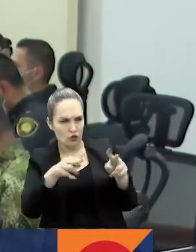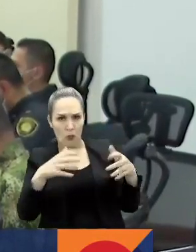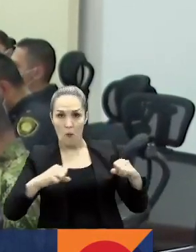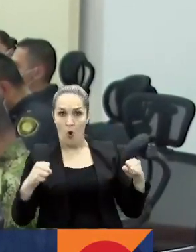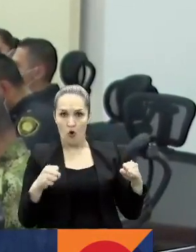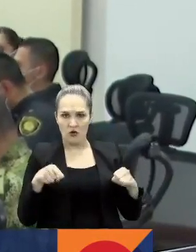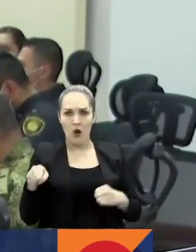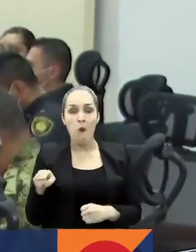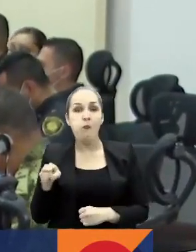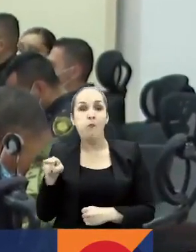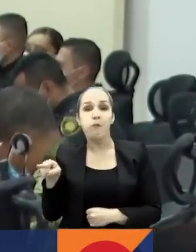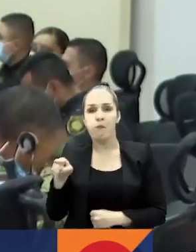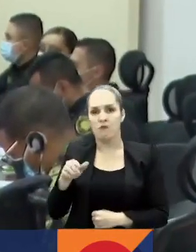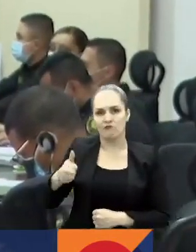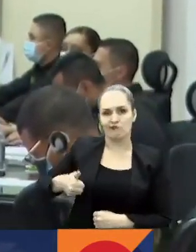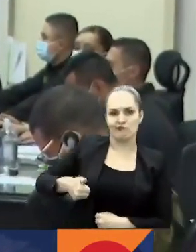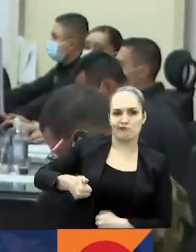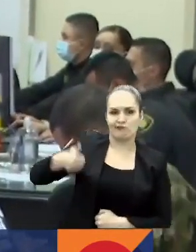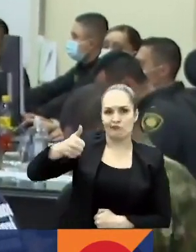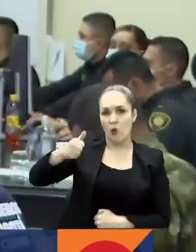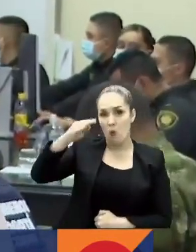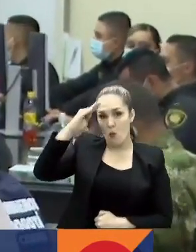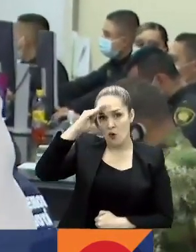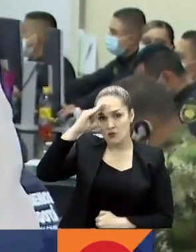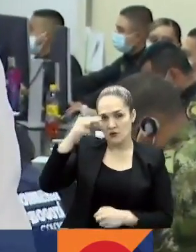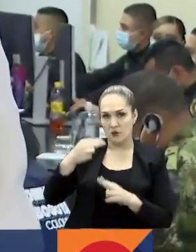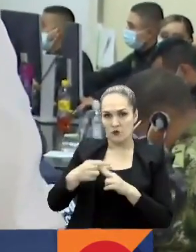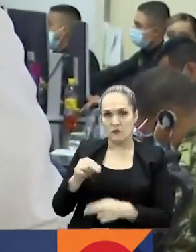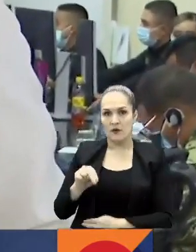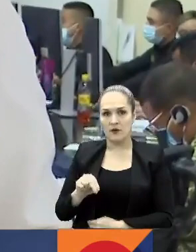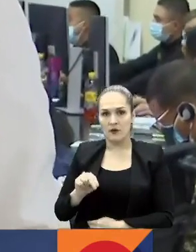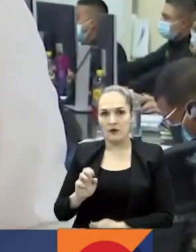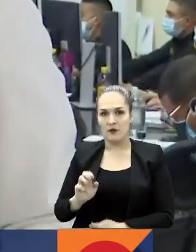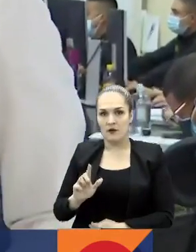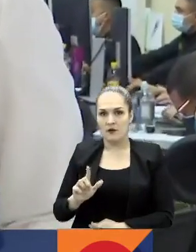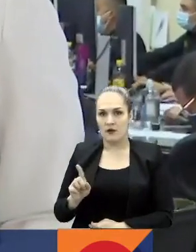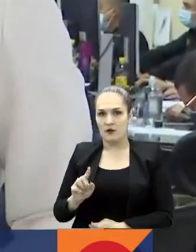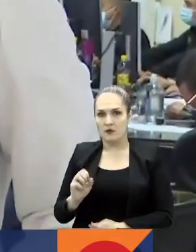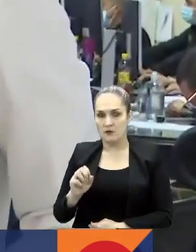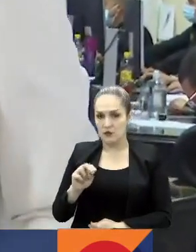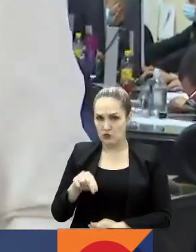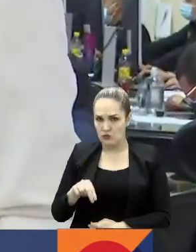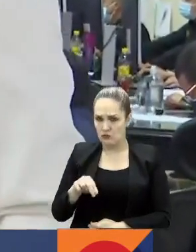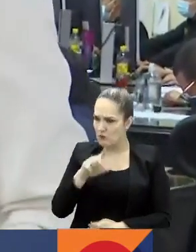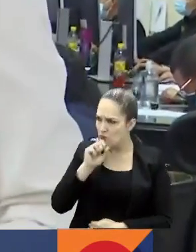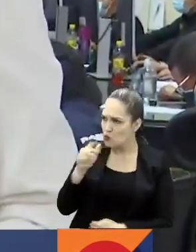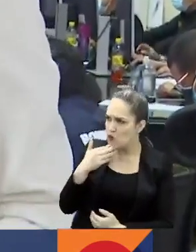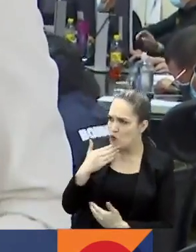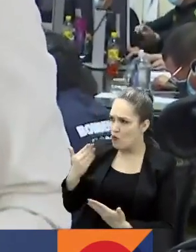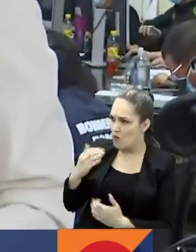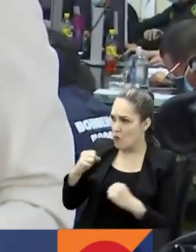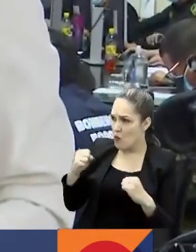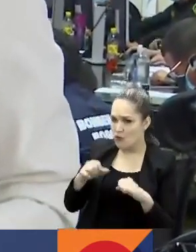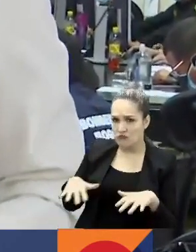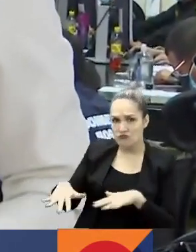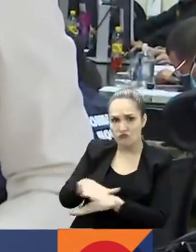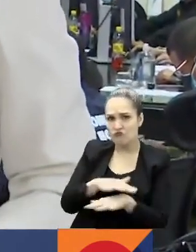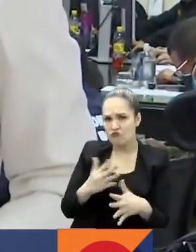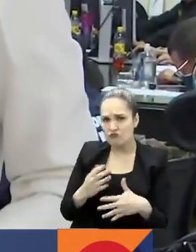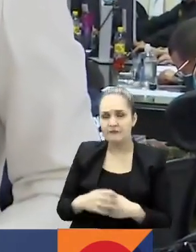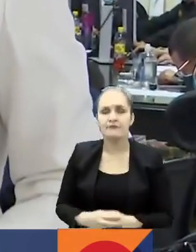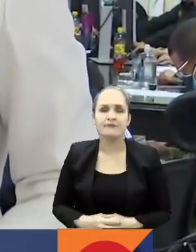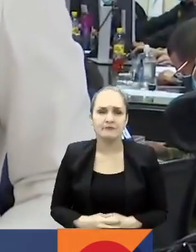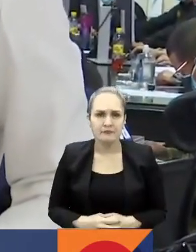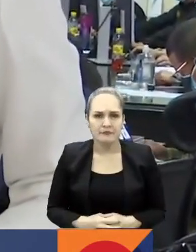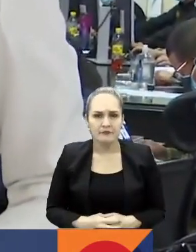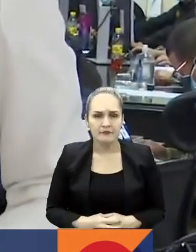el coronel Nelson Quiñones. Coronel, muy buenas tardes y cuéntenos cuál es el reporte de manifestaciones a esta hora en la capital. Buenas tardes. Tenemos